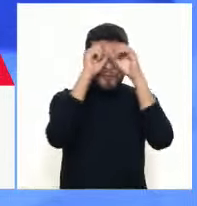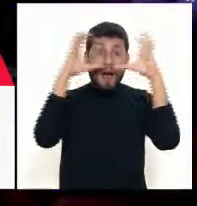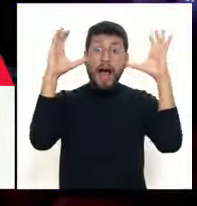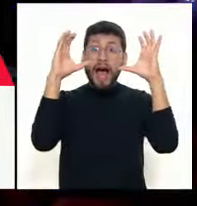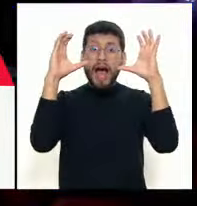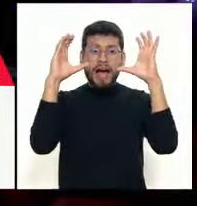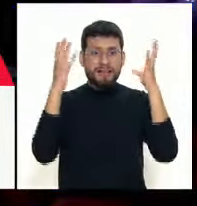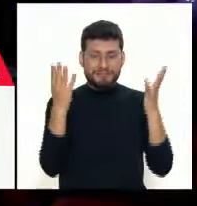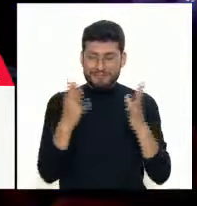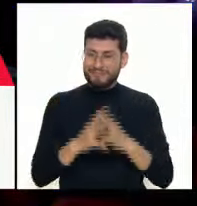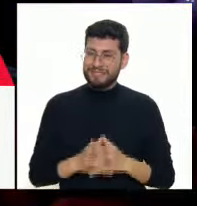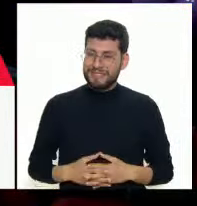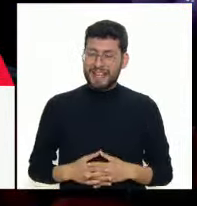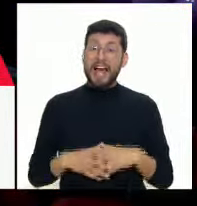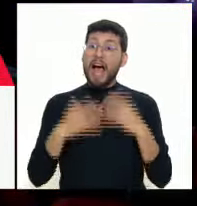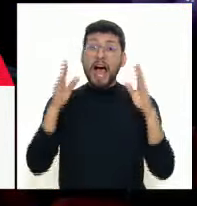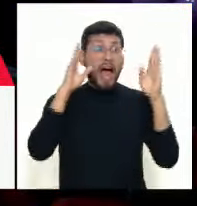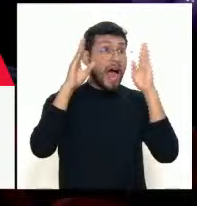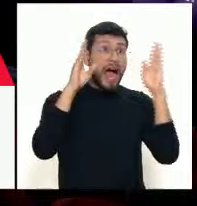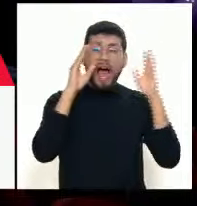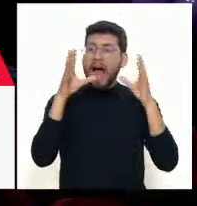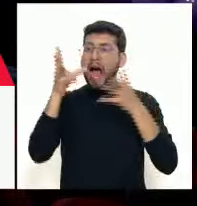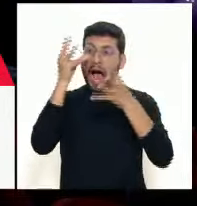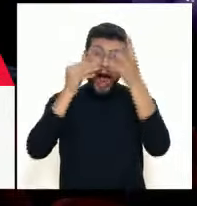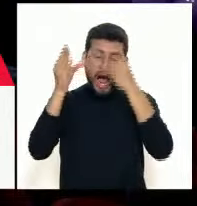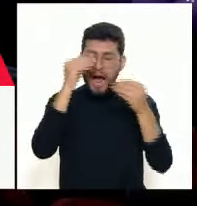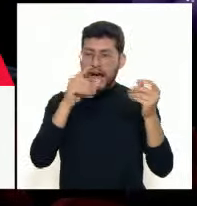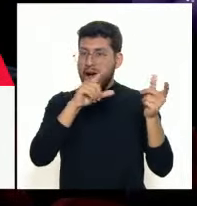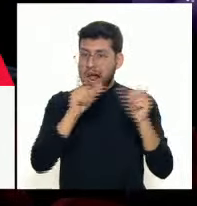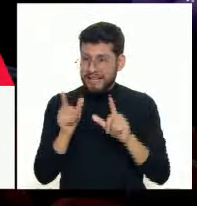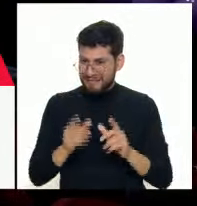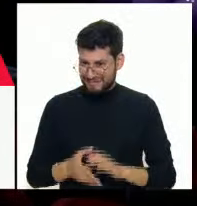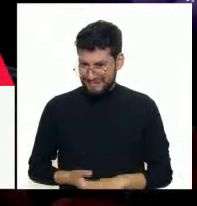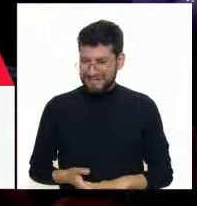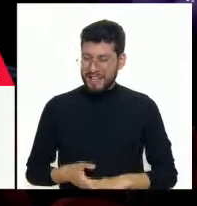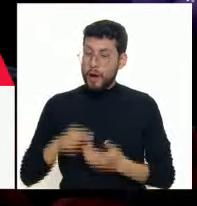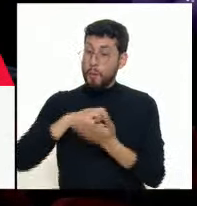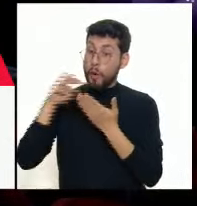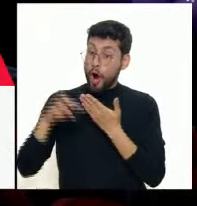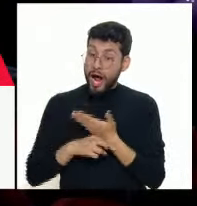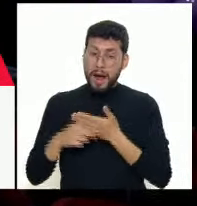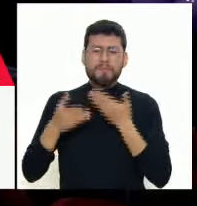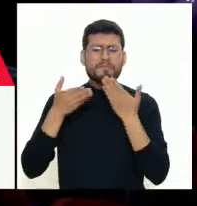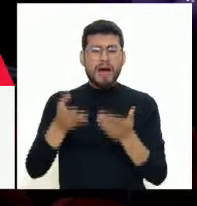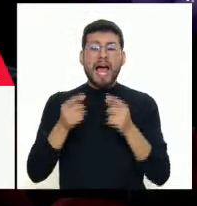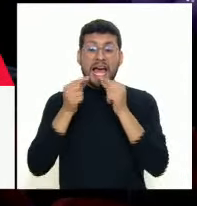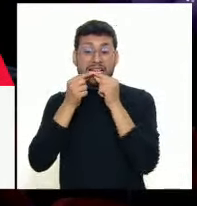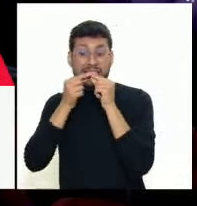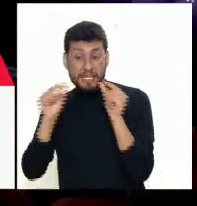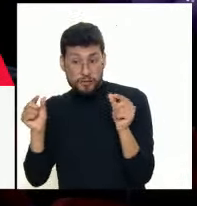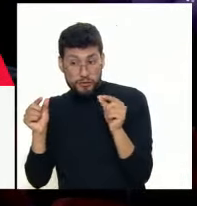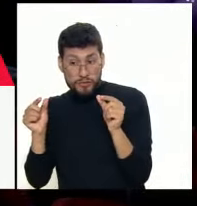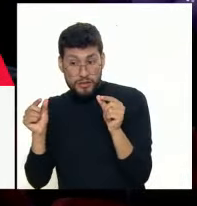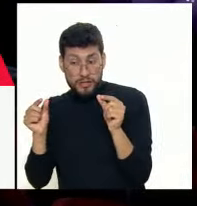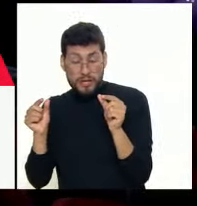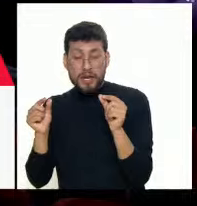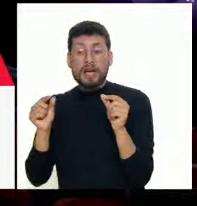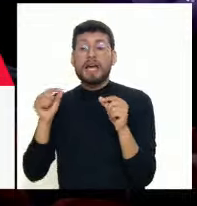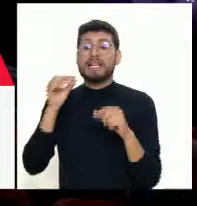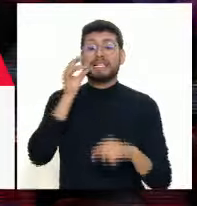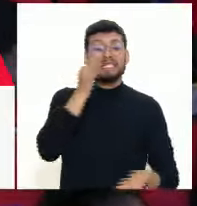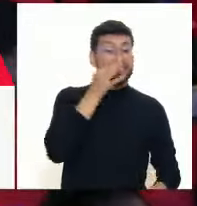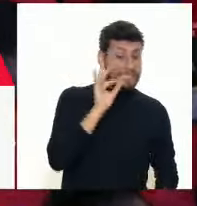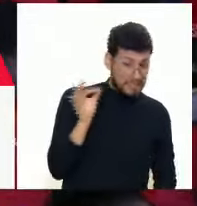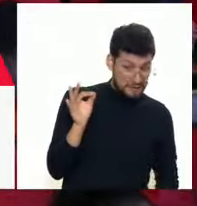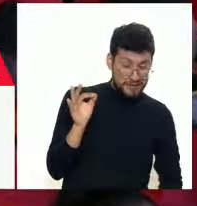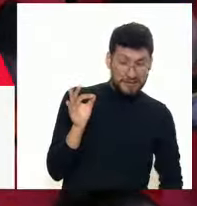despiertos, ávidos de aprender. Los programas van a estar en quechua y en